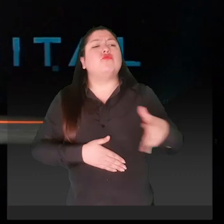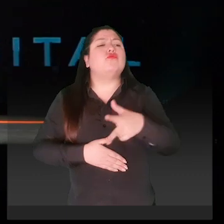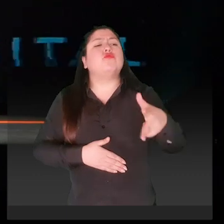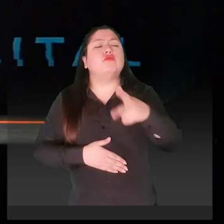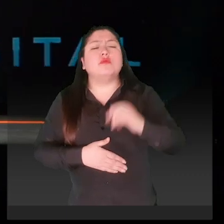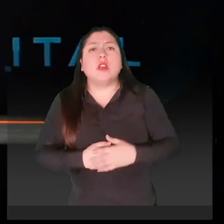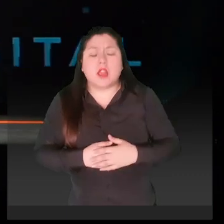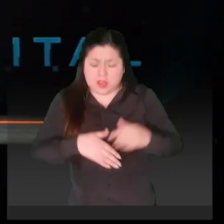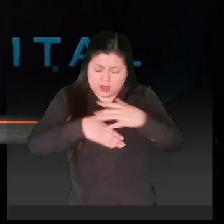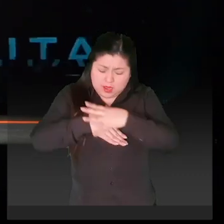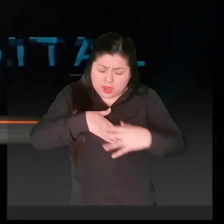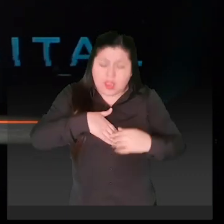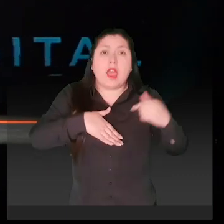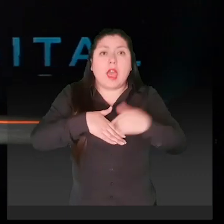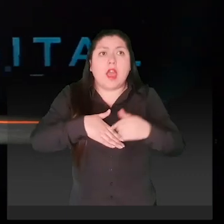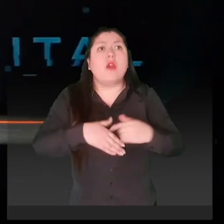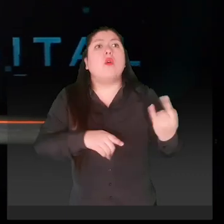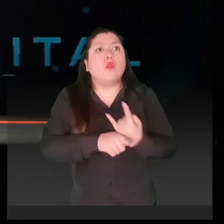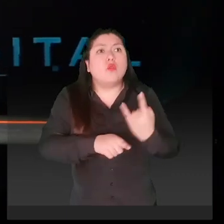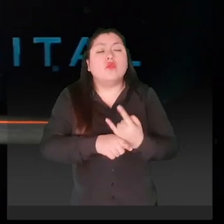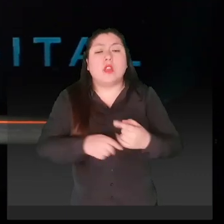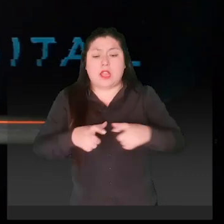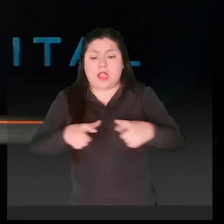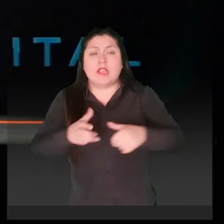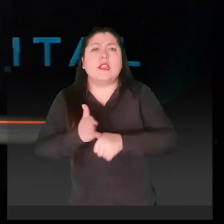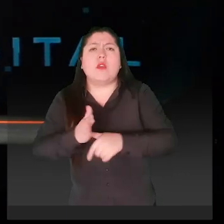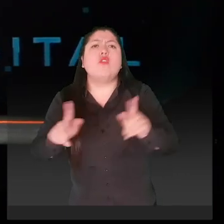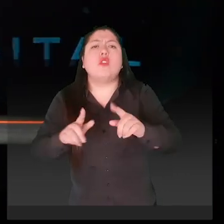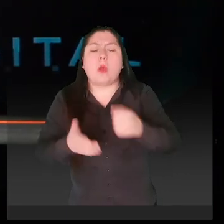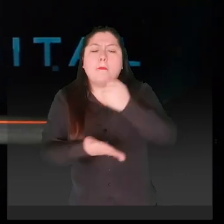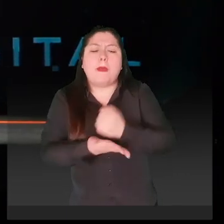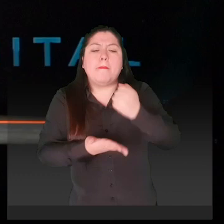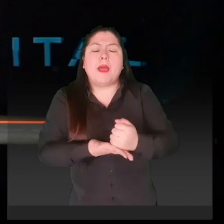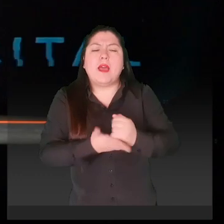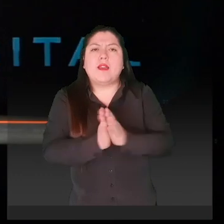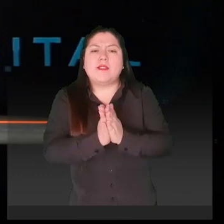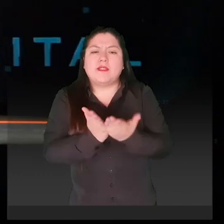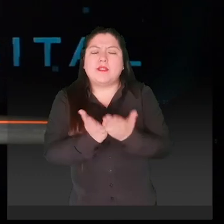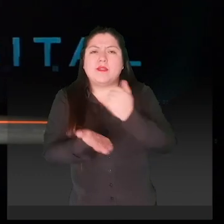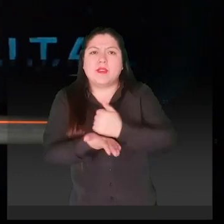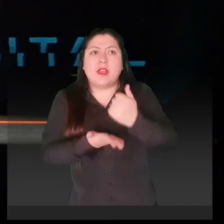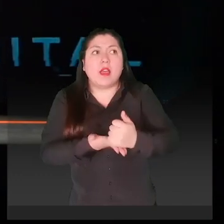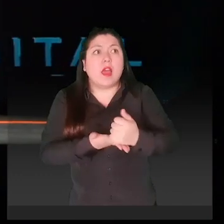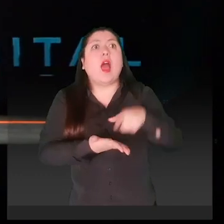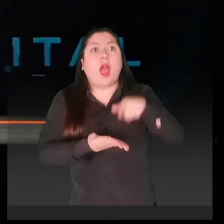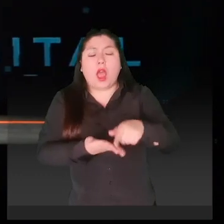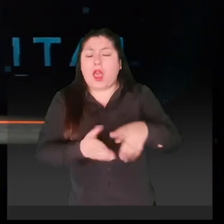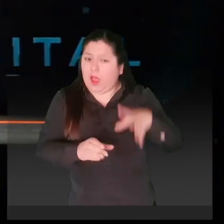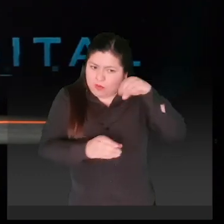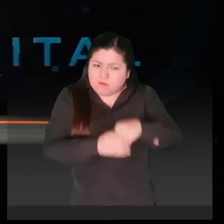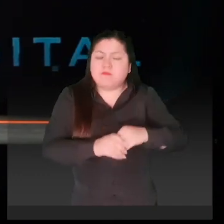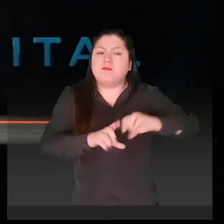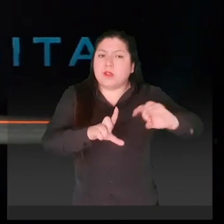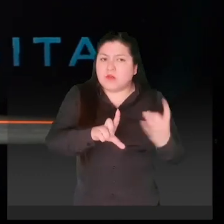sin ningún problema en las fronteras. Nos hemos puesto, señor presidente, y a todas las personas que me escuchan por las redes, en los más altos